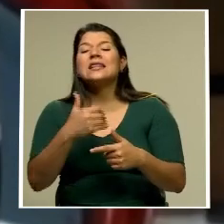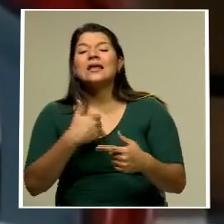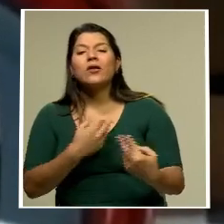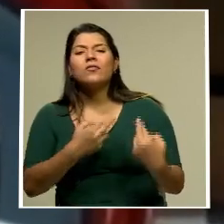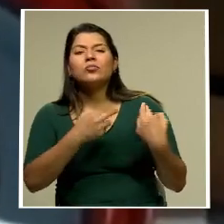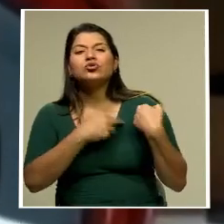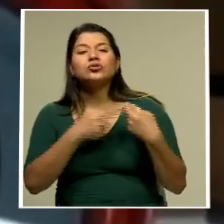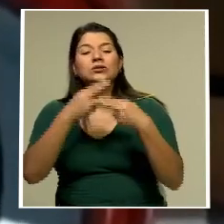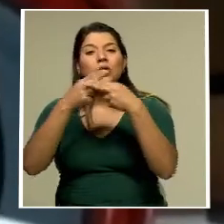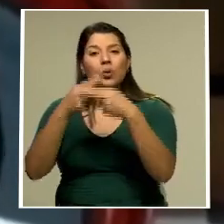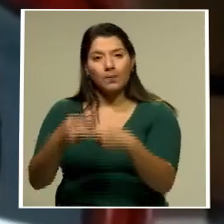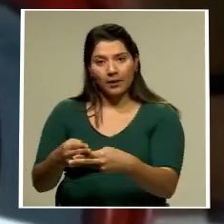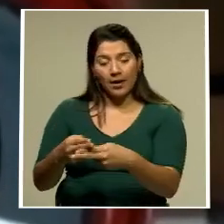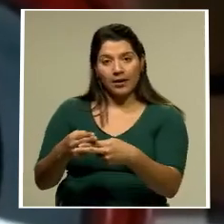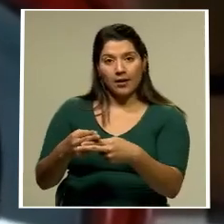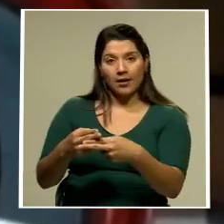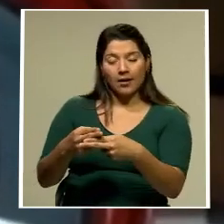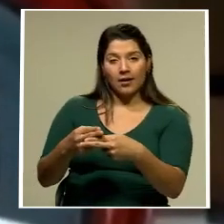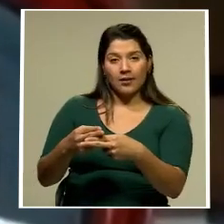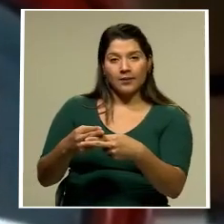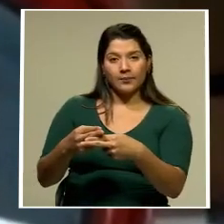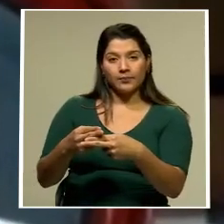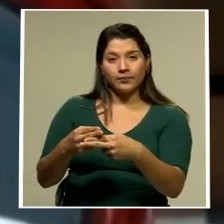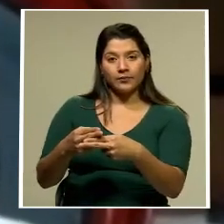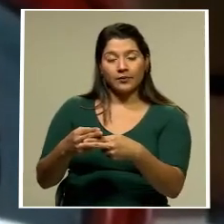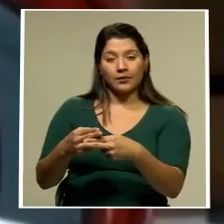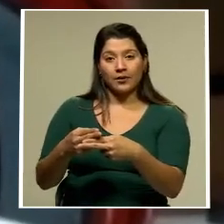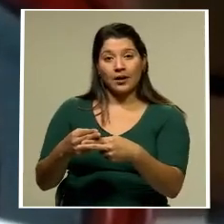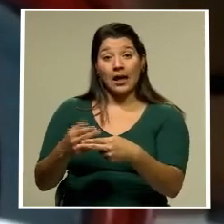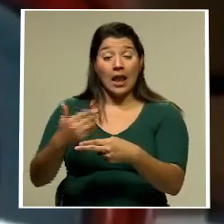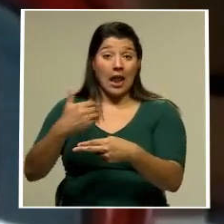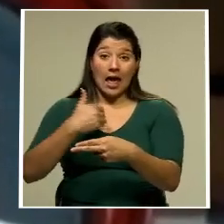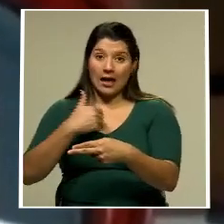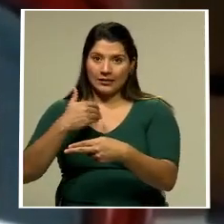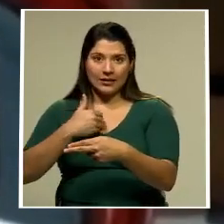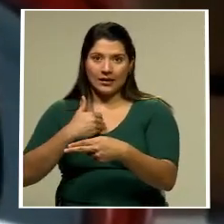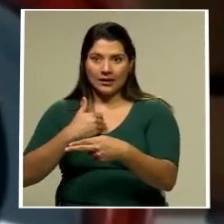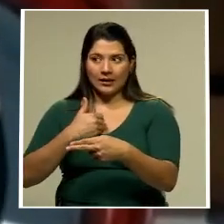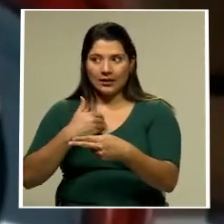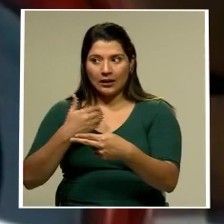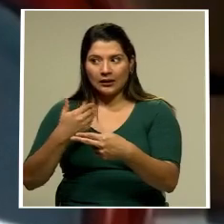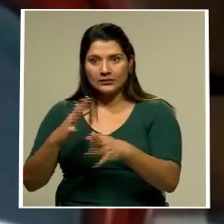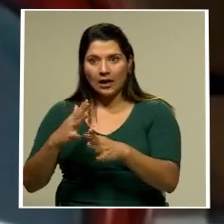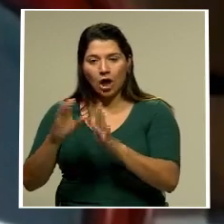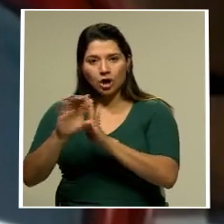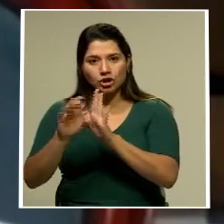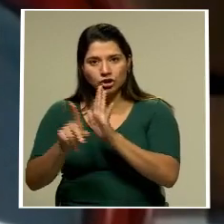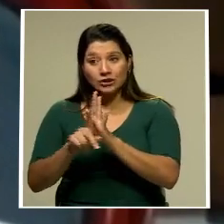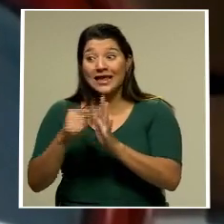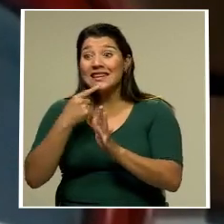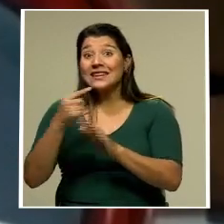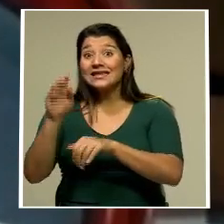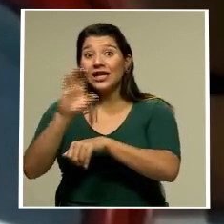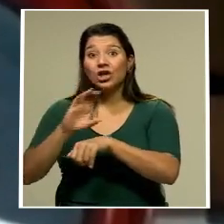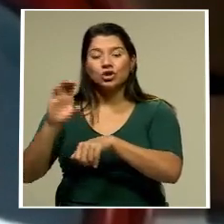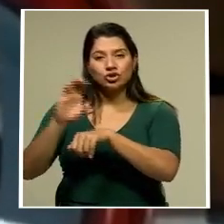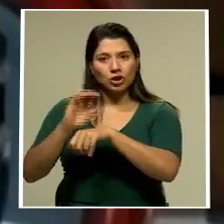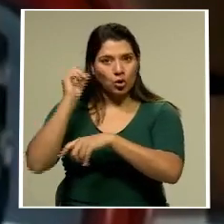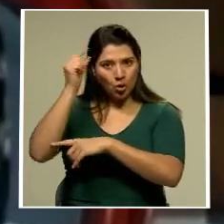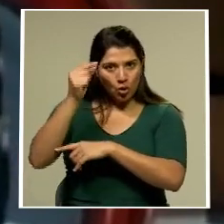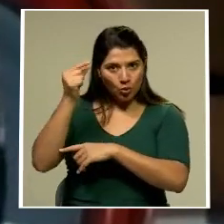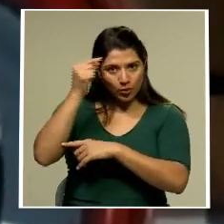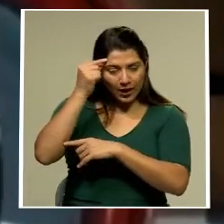función la regula la misma Constitución y dice que es el Consejo de Gobierno.